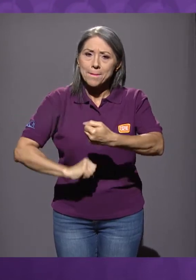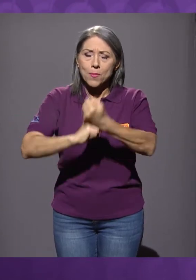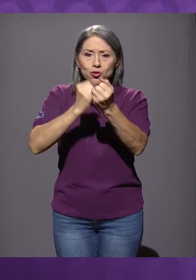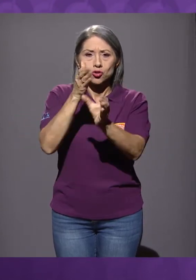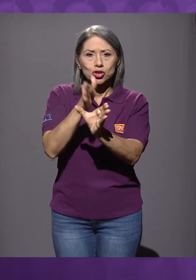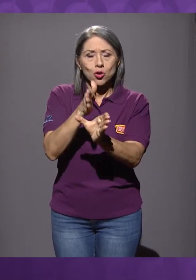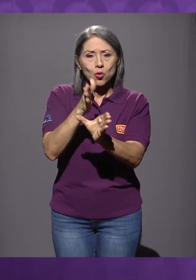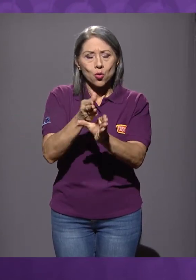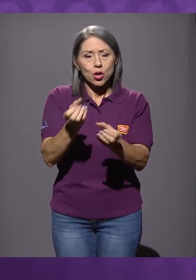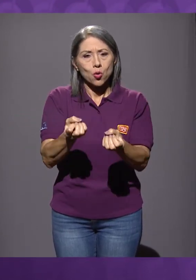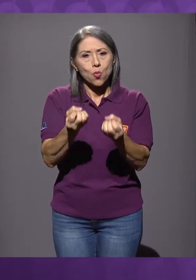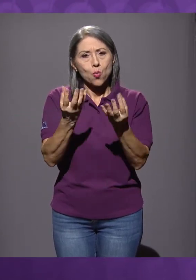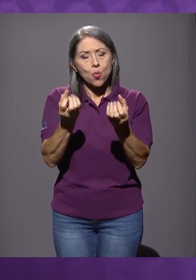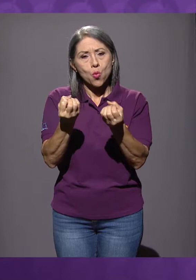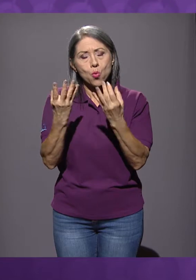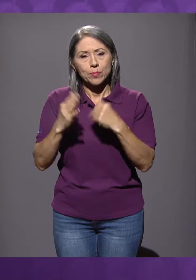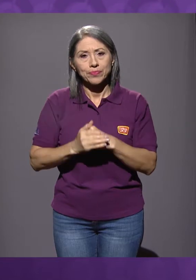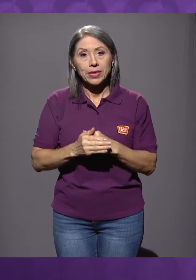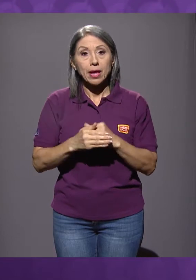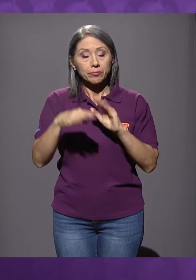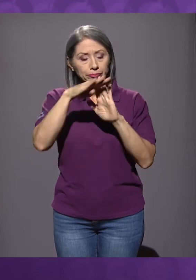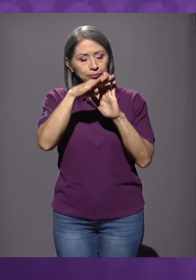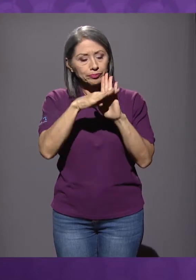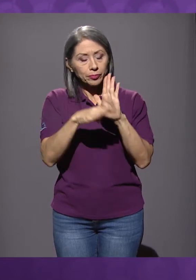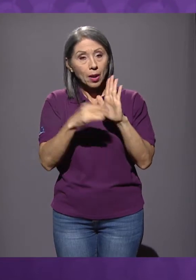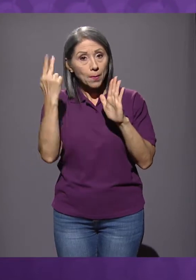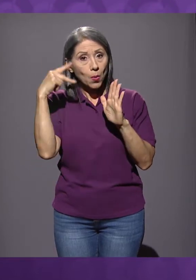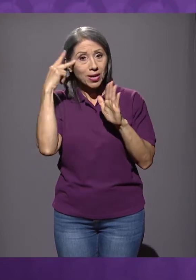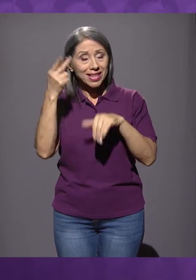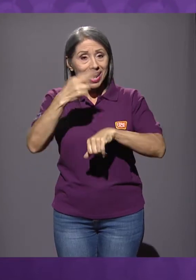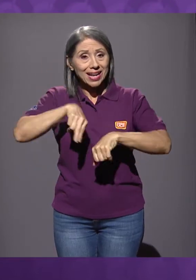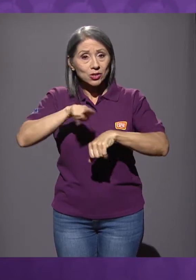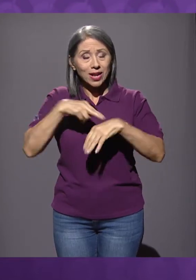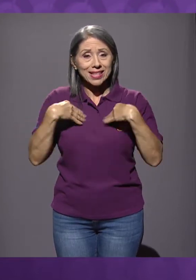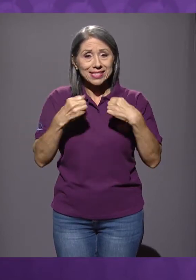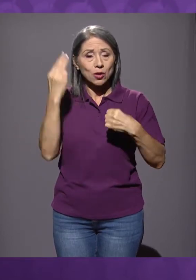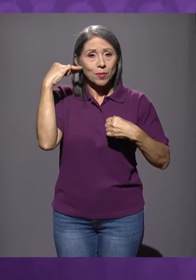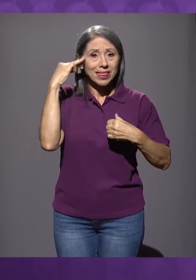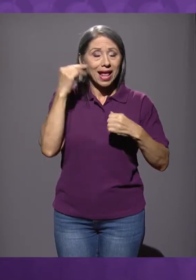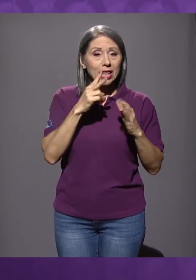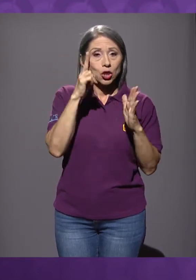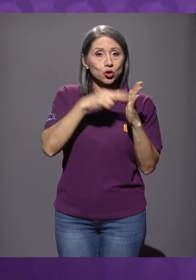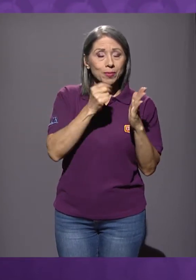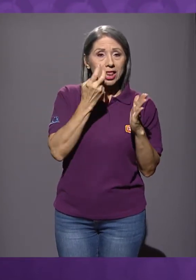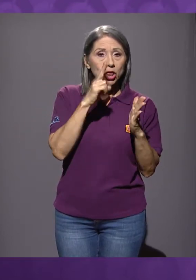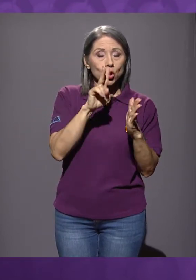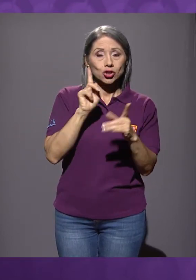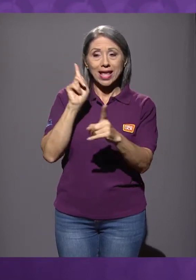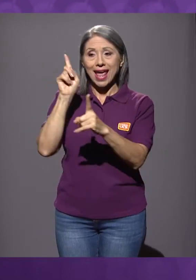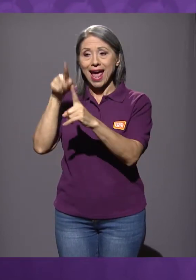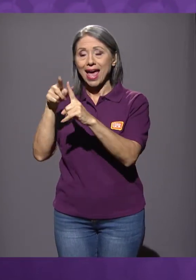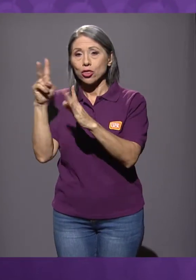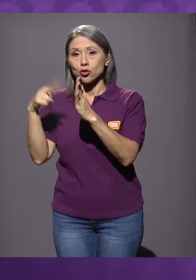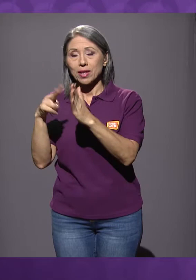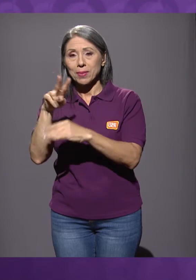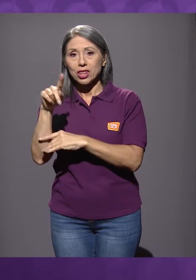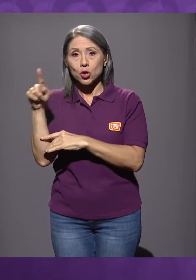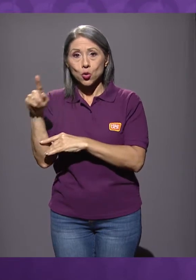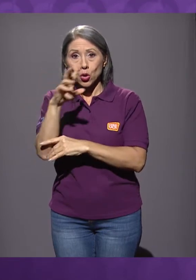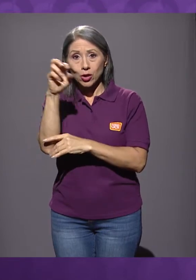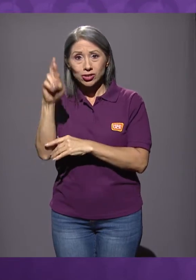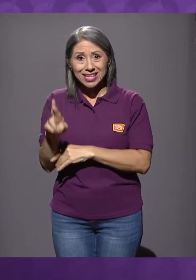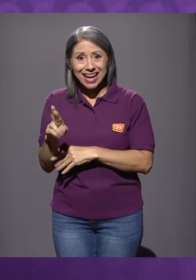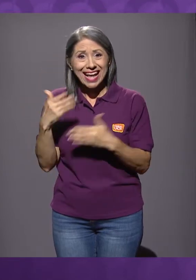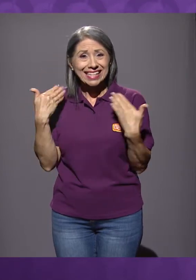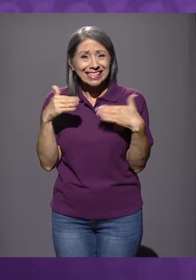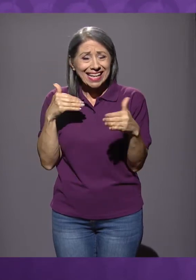en muchos casos. La Política Nacional de Salud Mental 2012-2021 de Costa Rica está a punto de